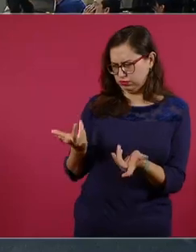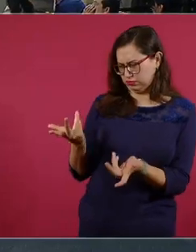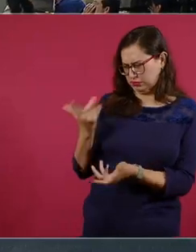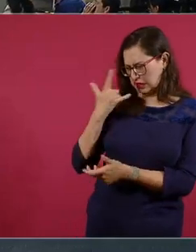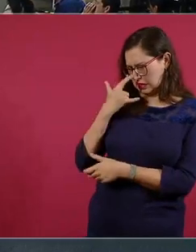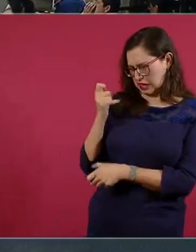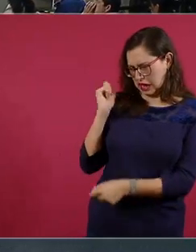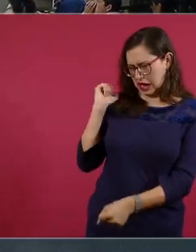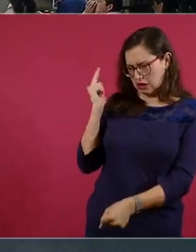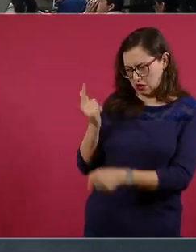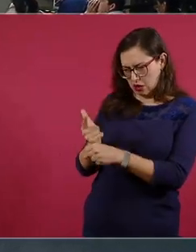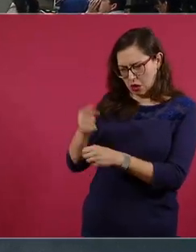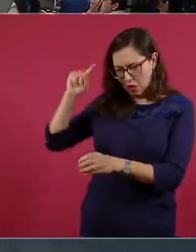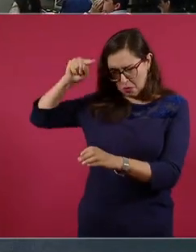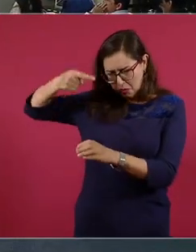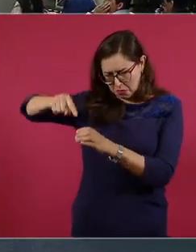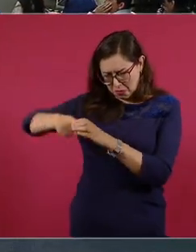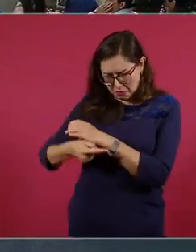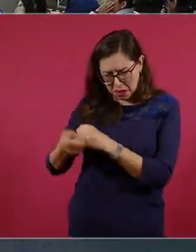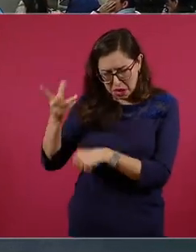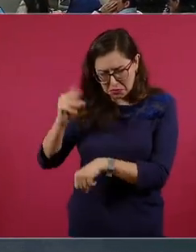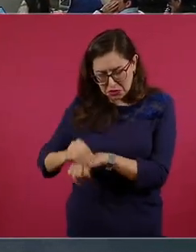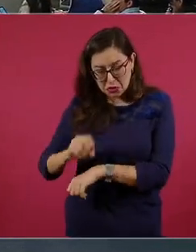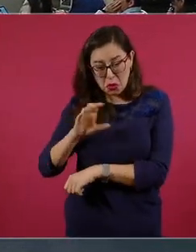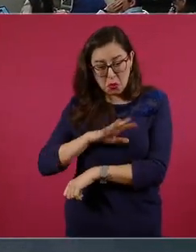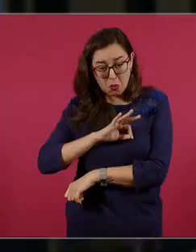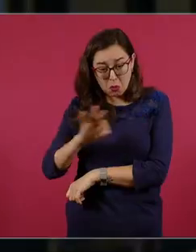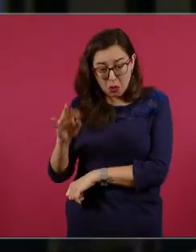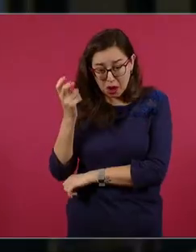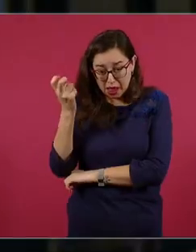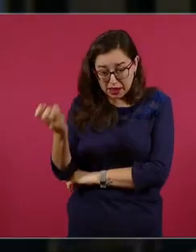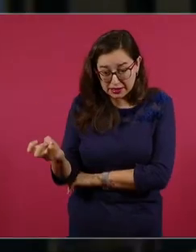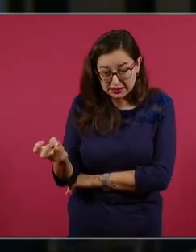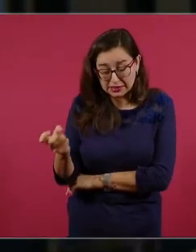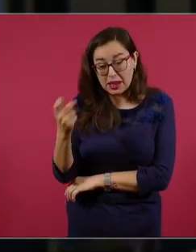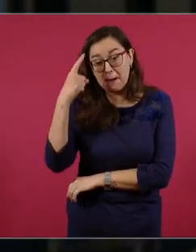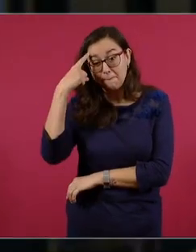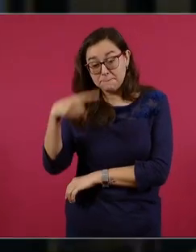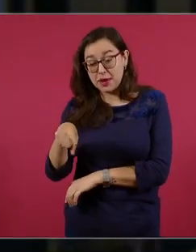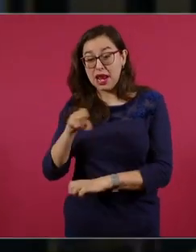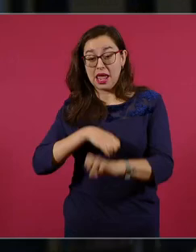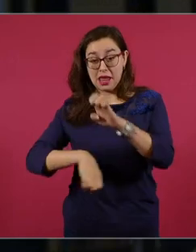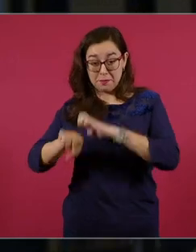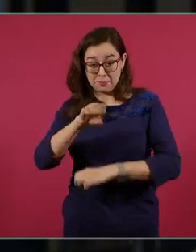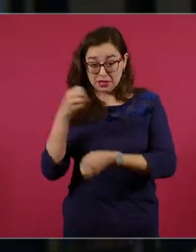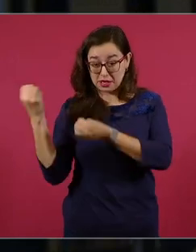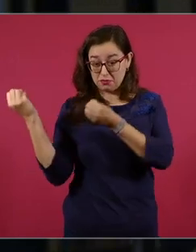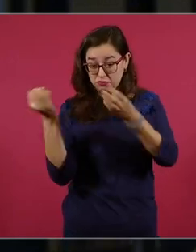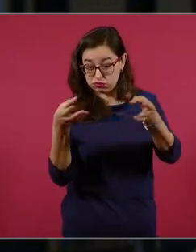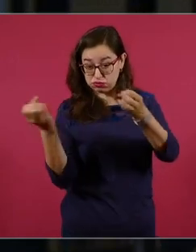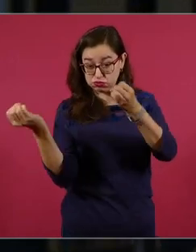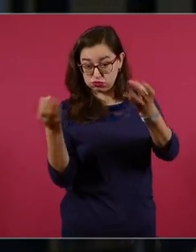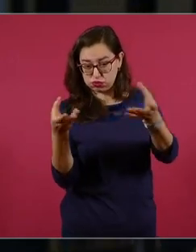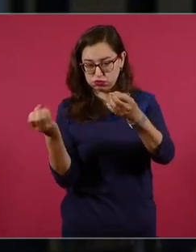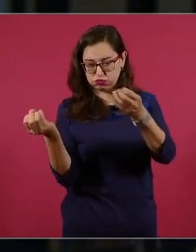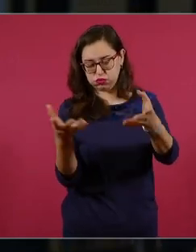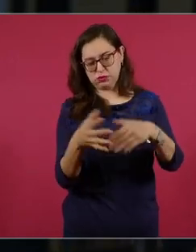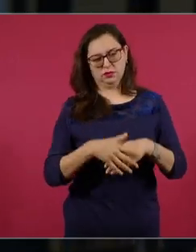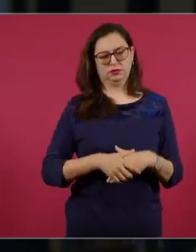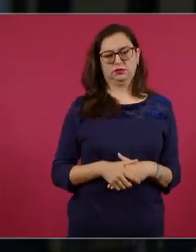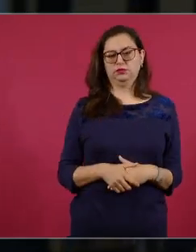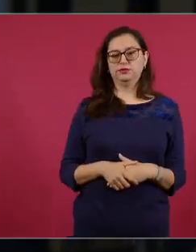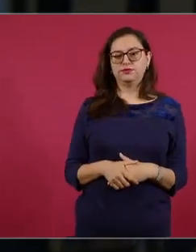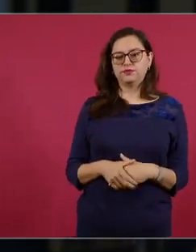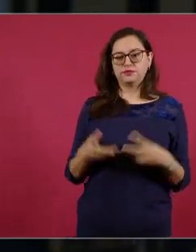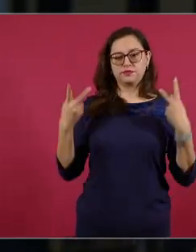alguna concesión para que esta persona pues siga regalando el agua a estas empresas. Los afectados están